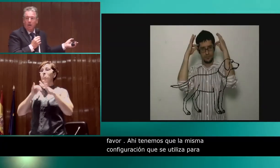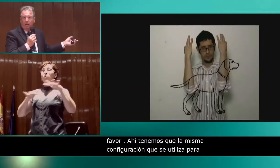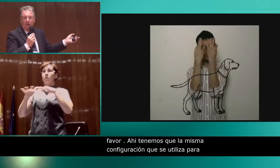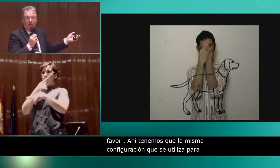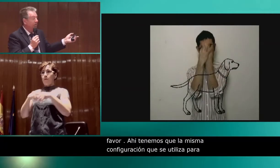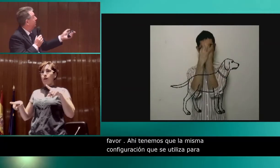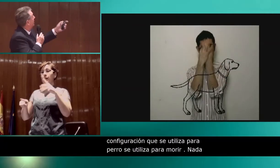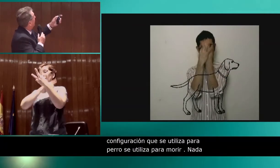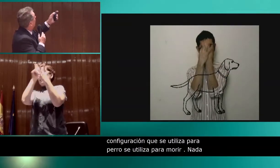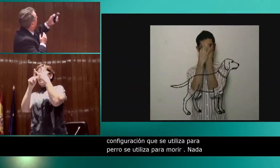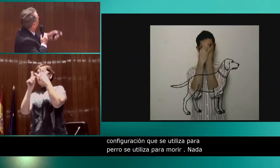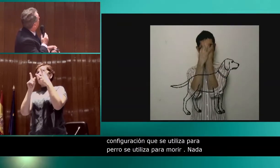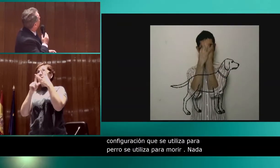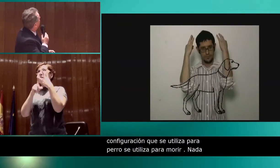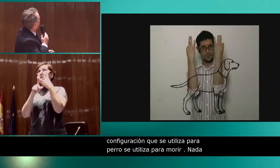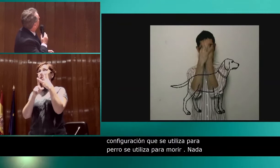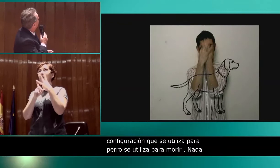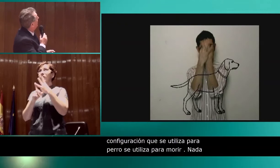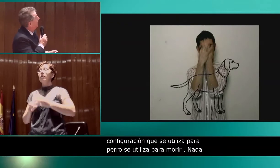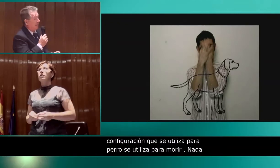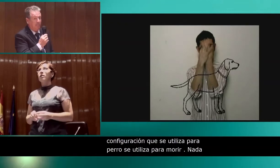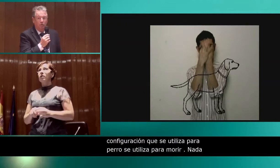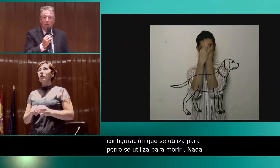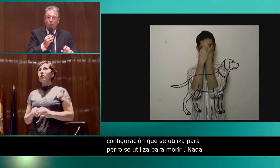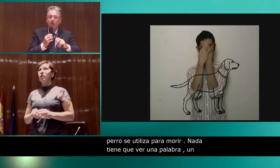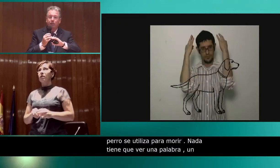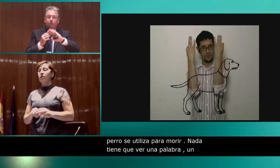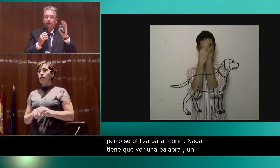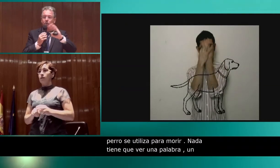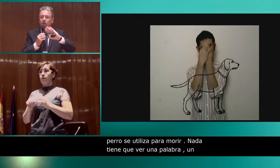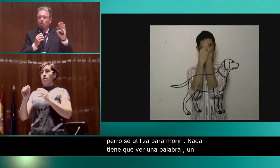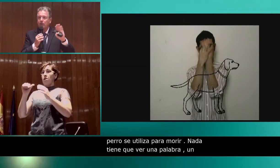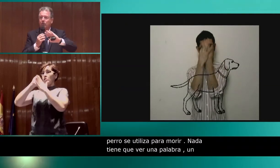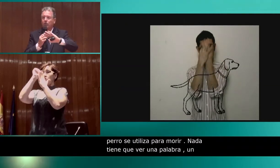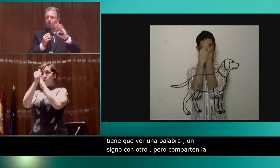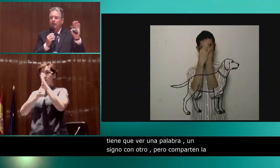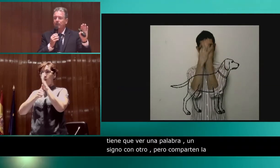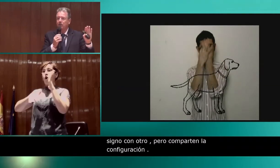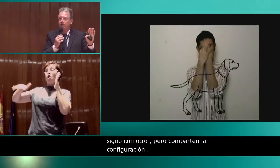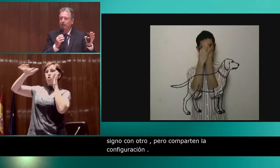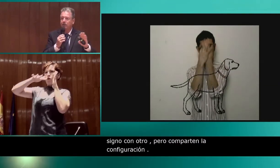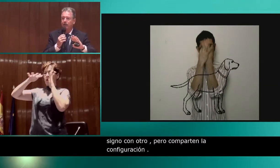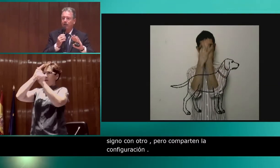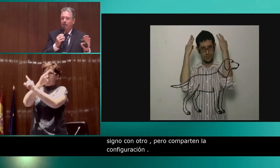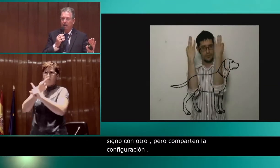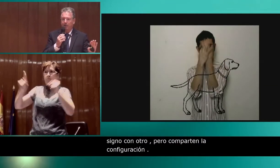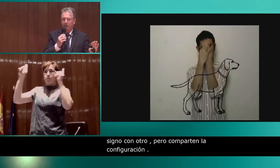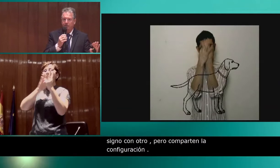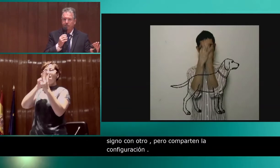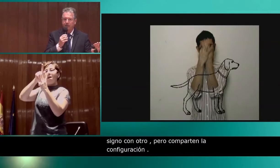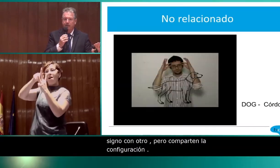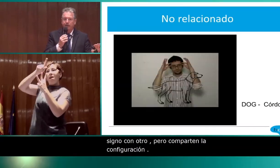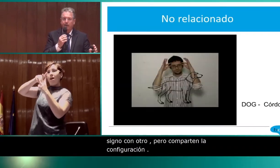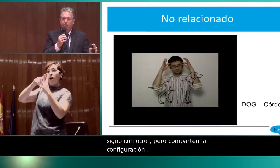el no relacionado, que, vídeo, por favor, ahí tenemos una configuración y una localización completamente diferente que para